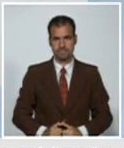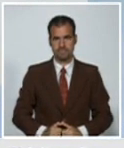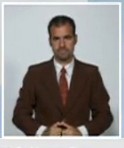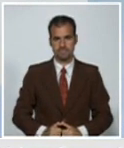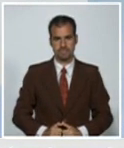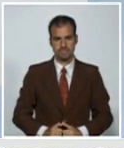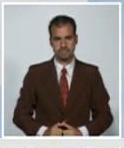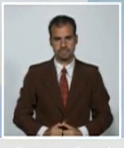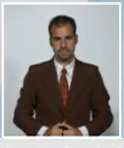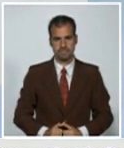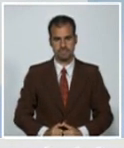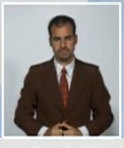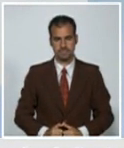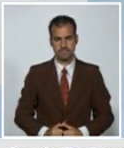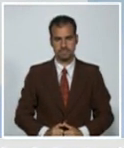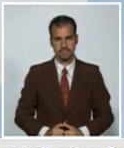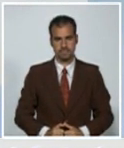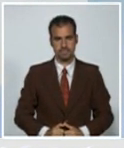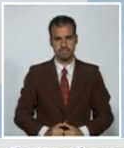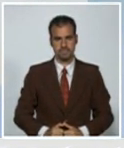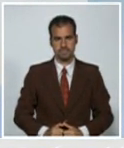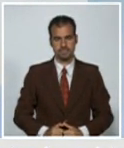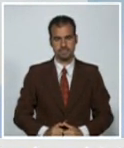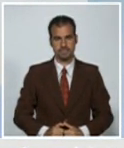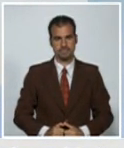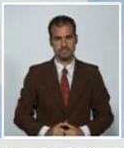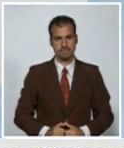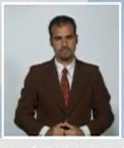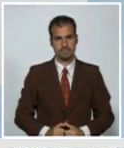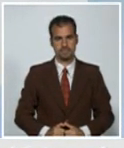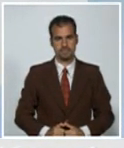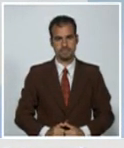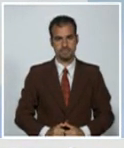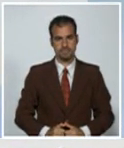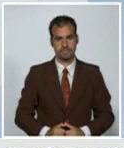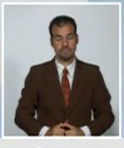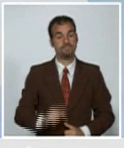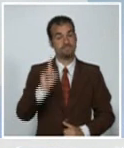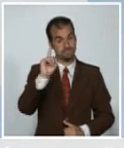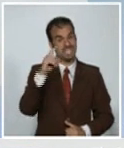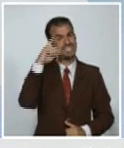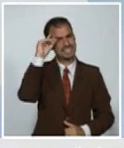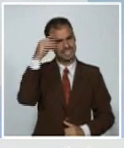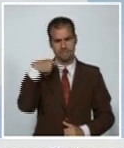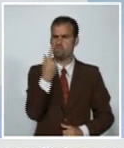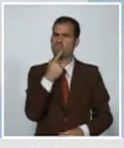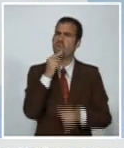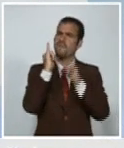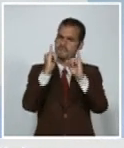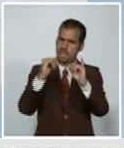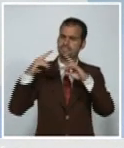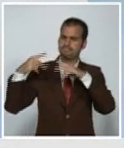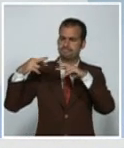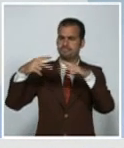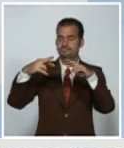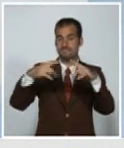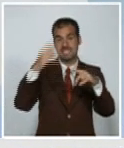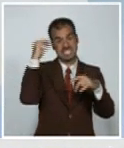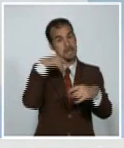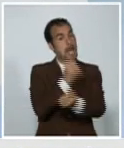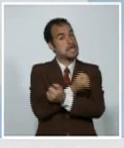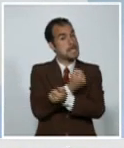los diagnosticados. Y significamos por el valor que tiene, por el riesgo que